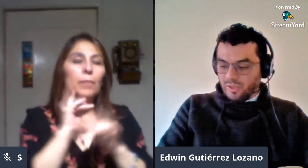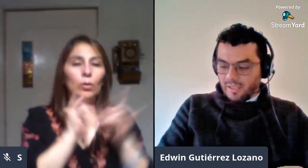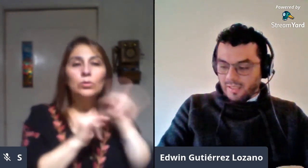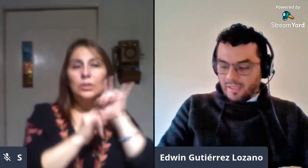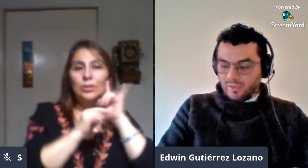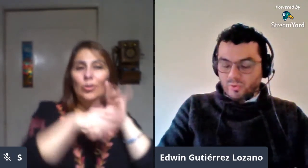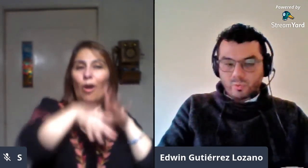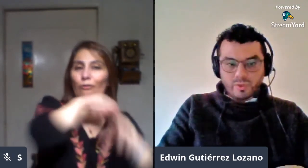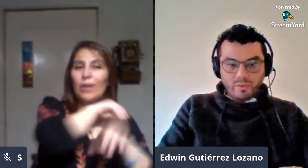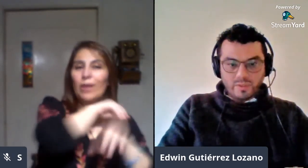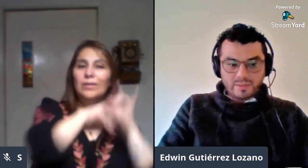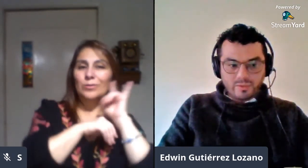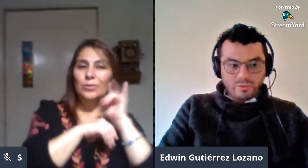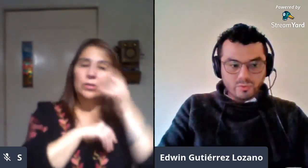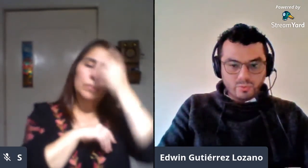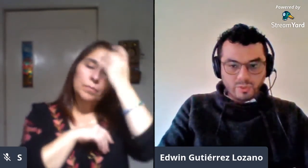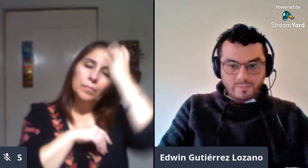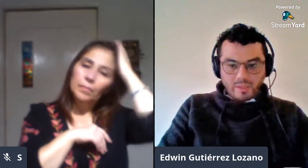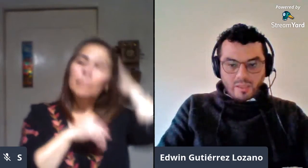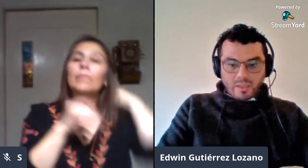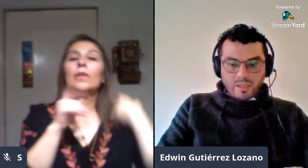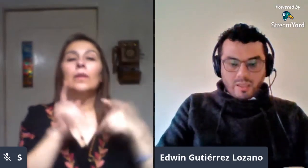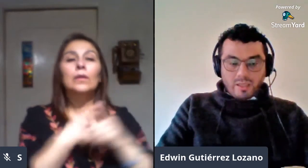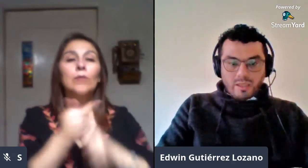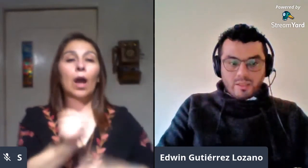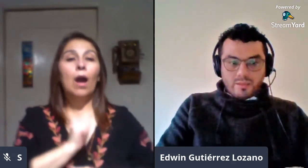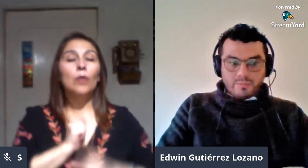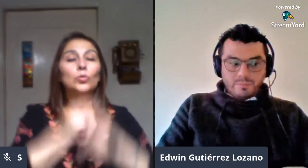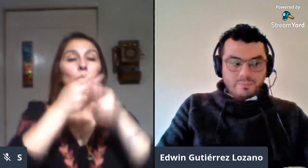en torno al autocuidado en esta coyuntura.